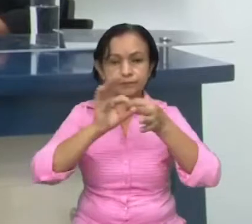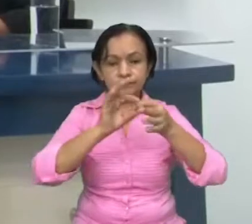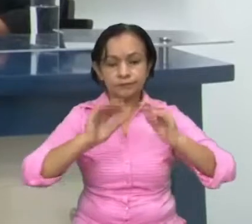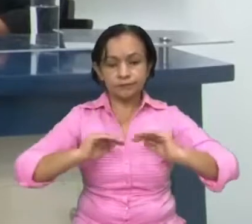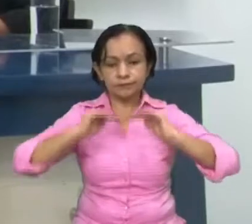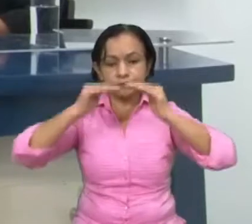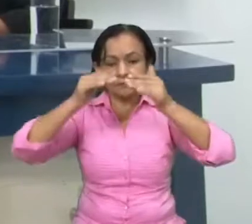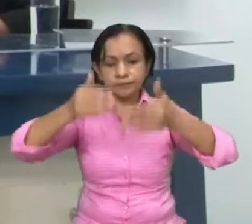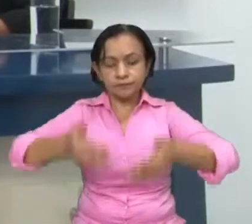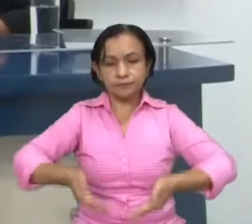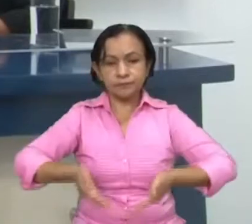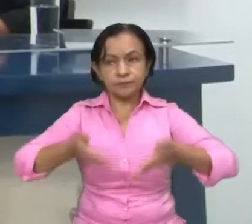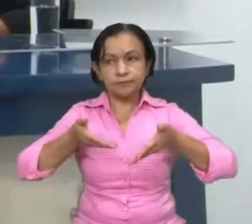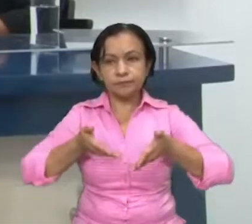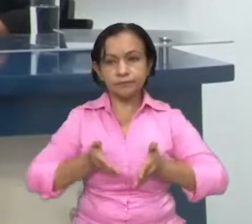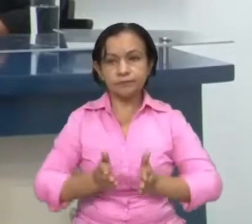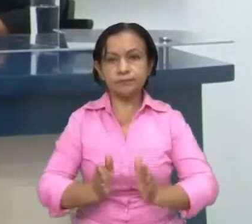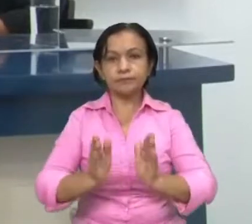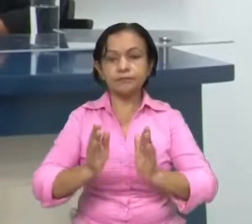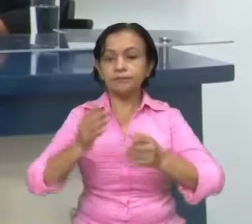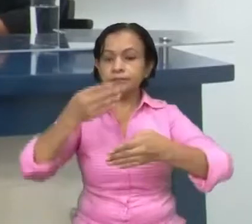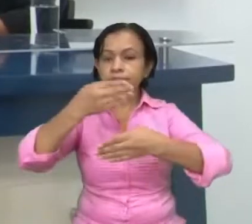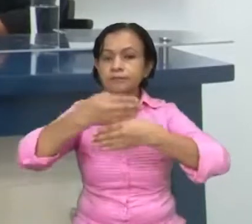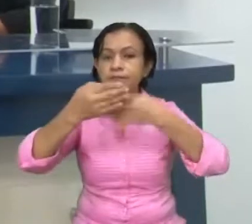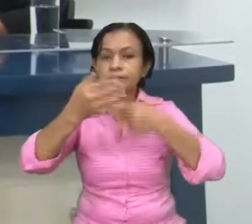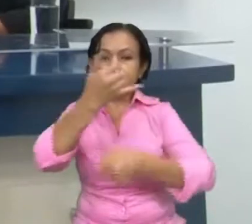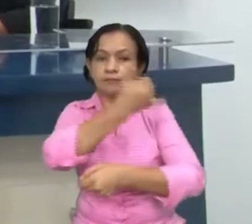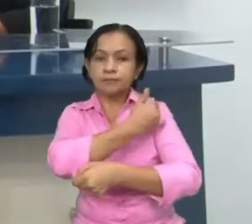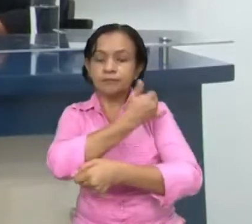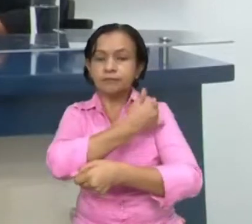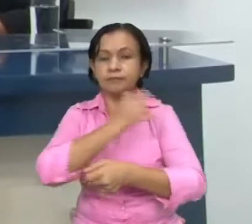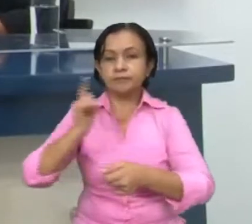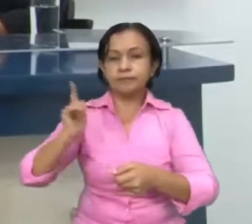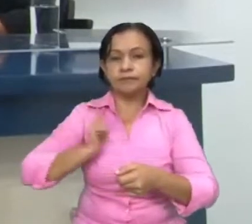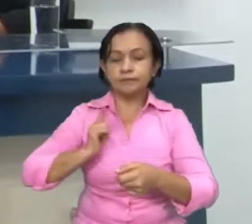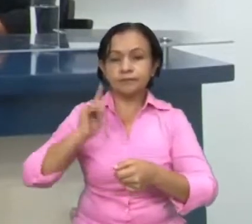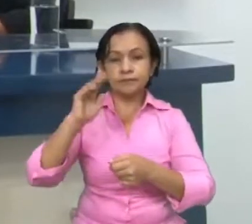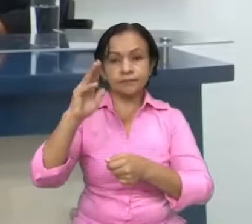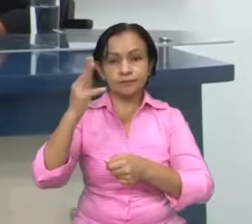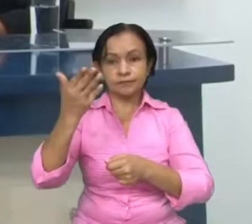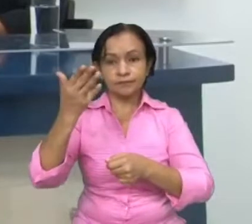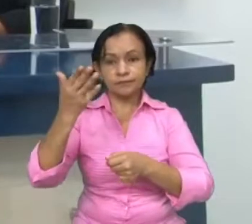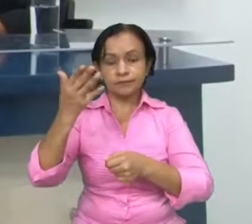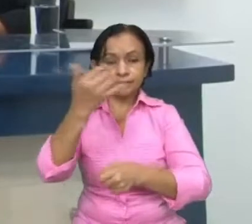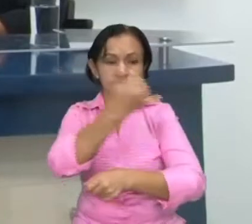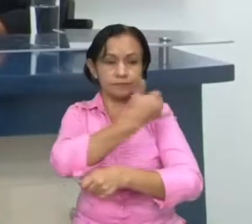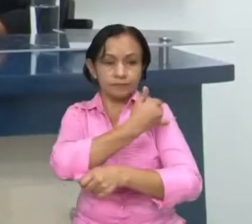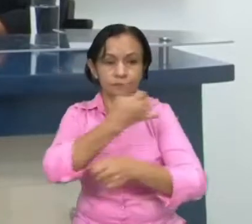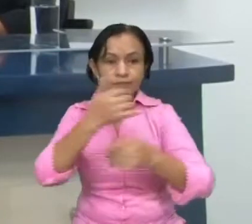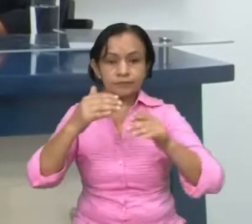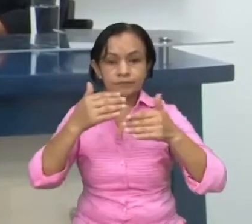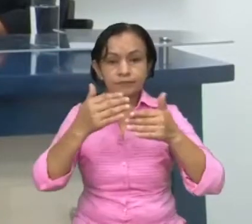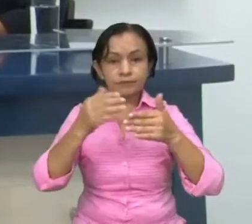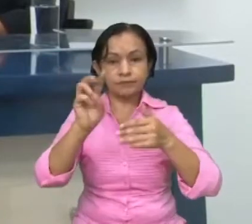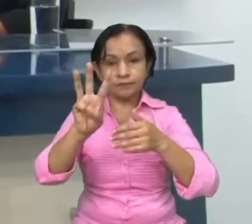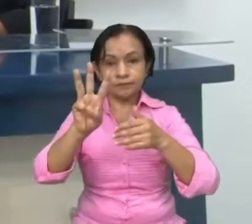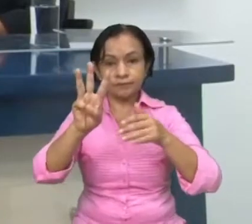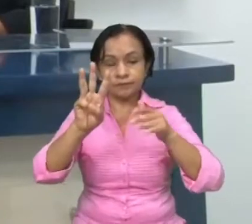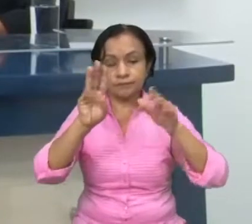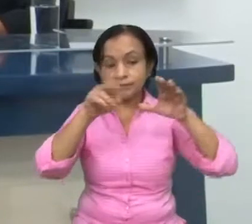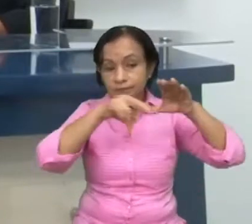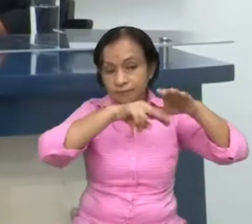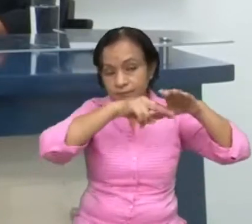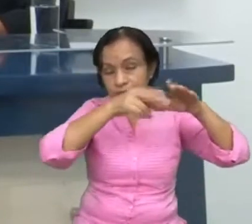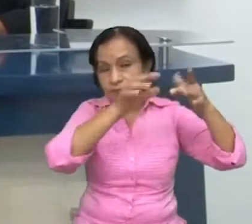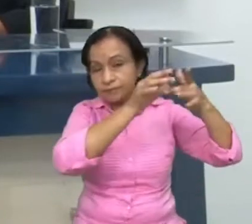medicina materno-fetal, una infraestructura en la que contamos con 9 consultorios médicos, 3 equipos de ecografía